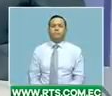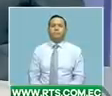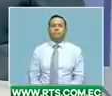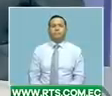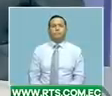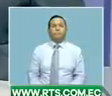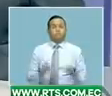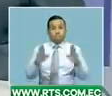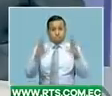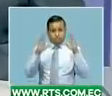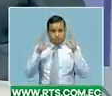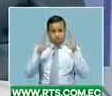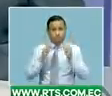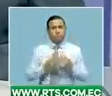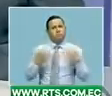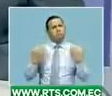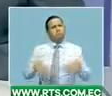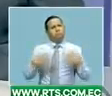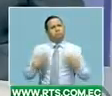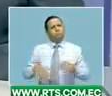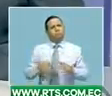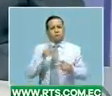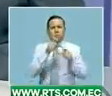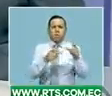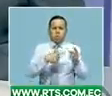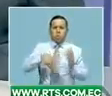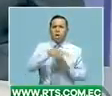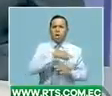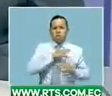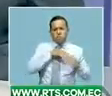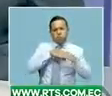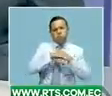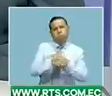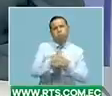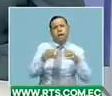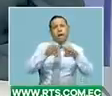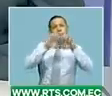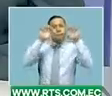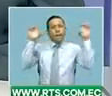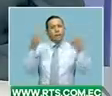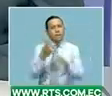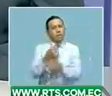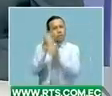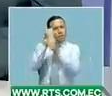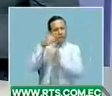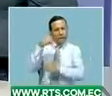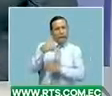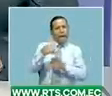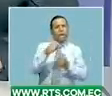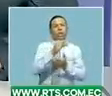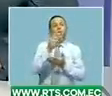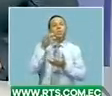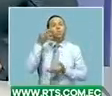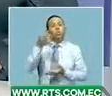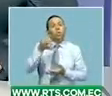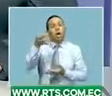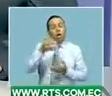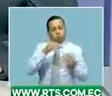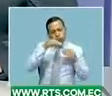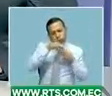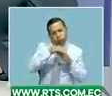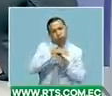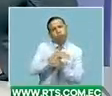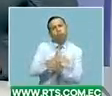Mucha atención, insólito. Delincuentes robaron en una empresa de seguridad en el cantón Durán, provincia de Guayas. Todas las armas de fuego adquiridas